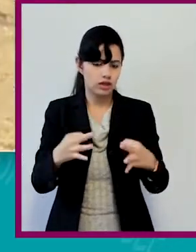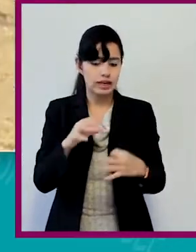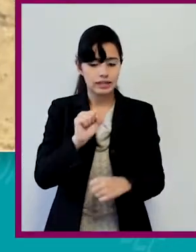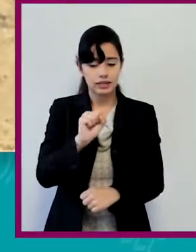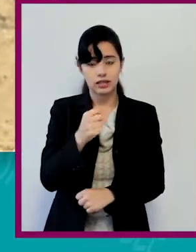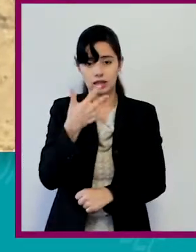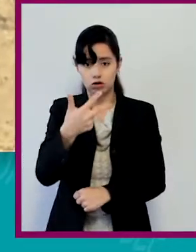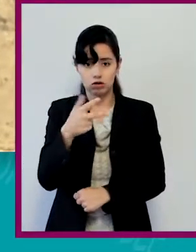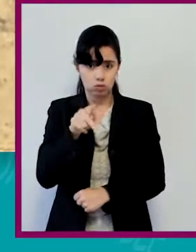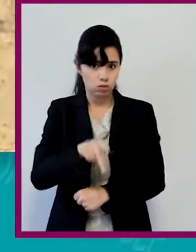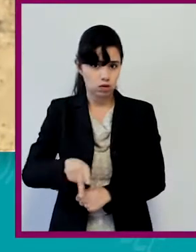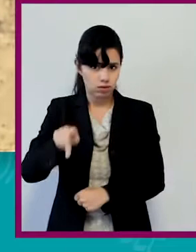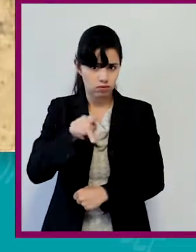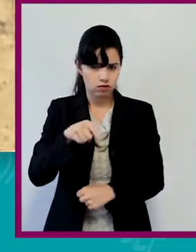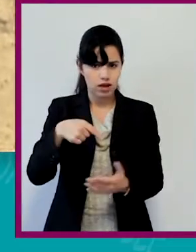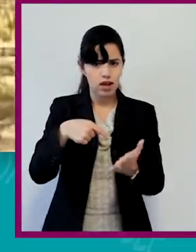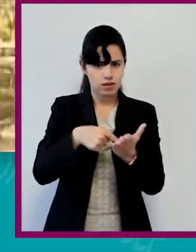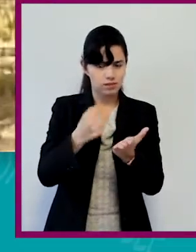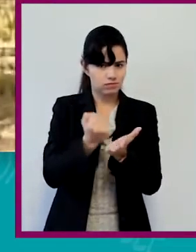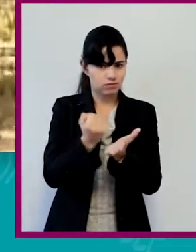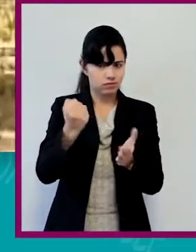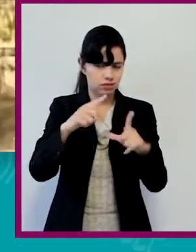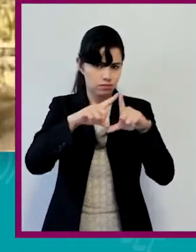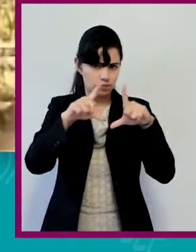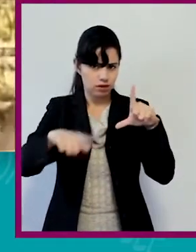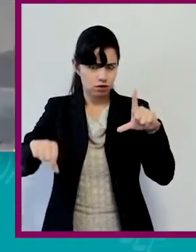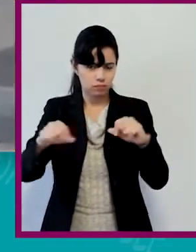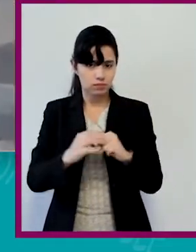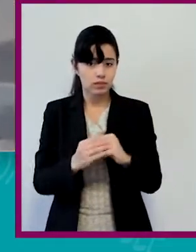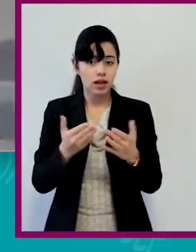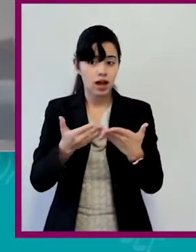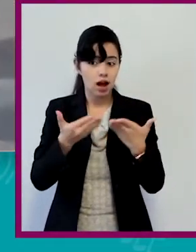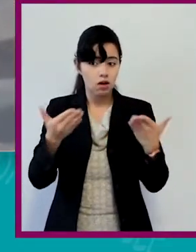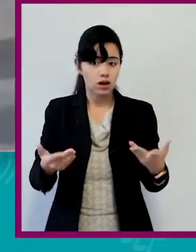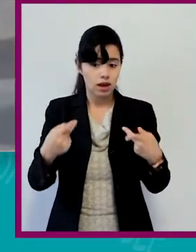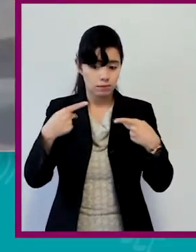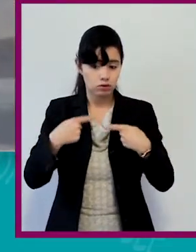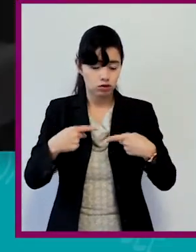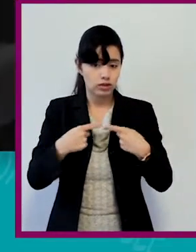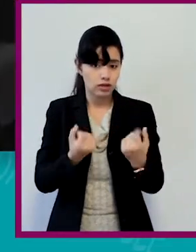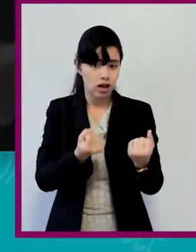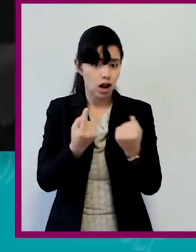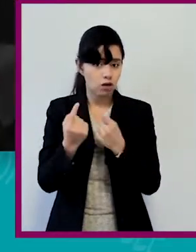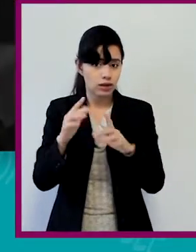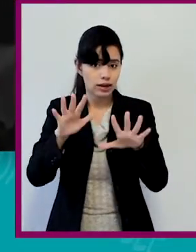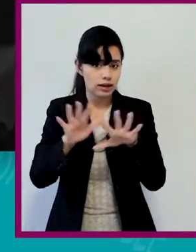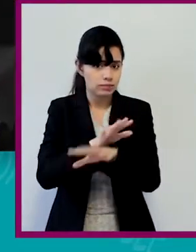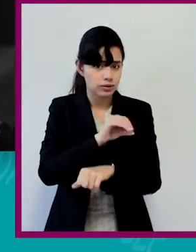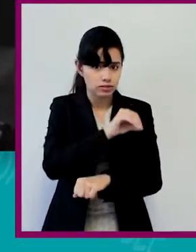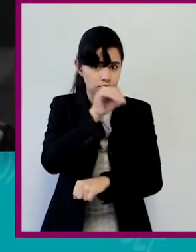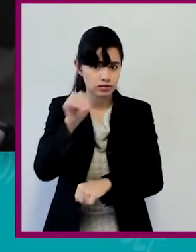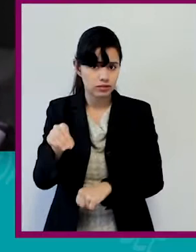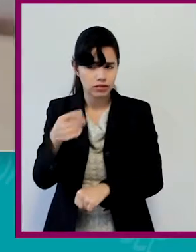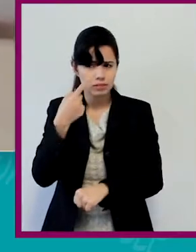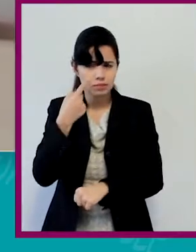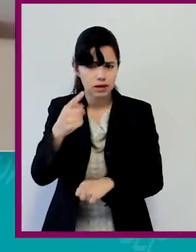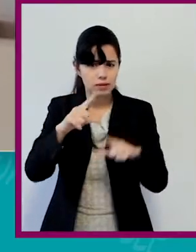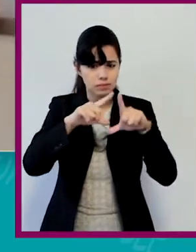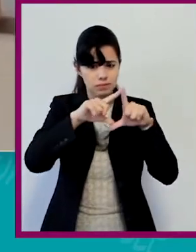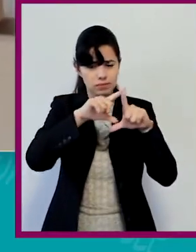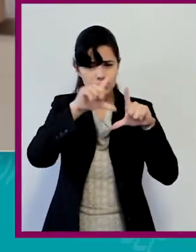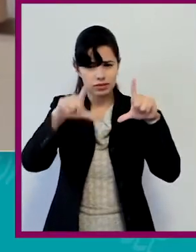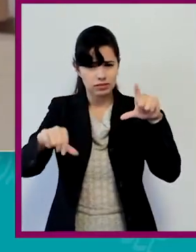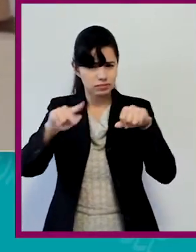México. Ahora, por efecto de la migración, encontramos la presencia indígena en todo el país, en todos los estados, en las grandes ciudades